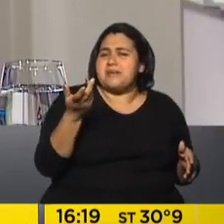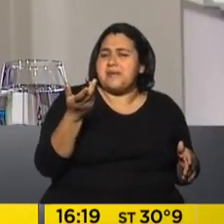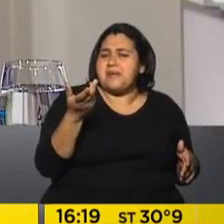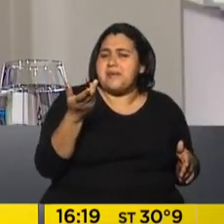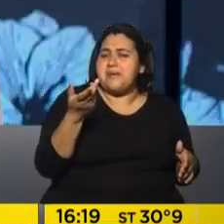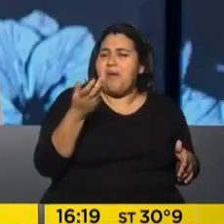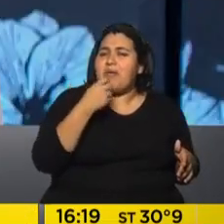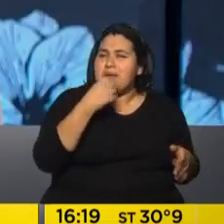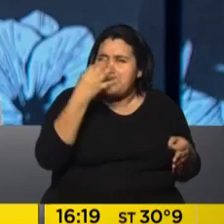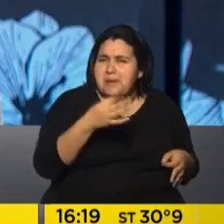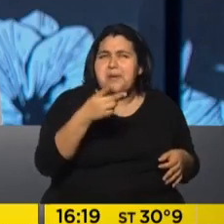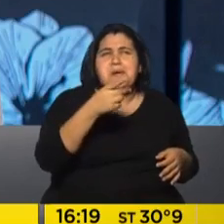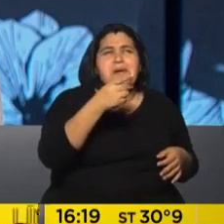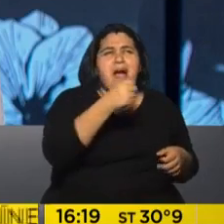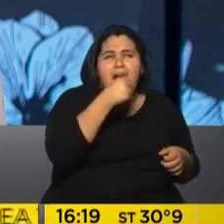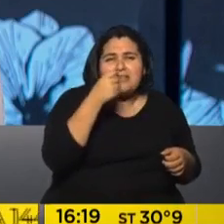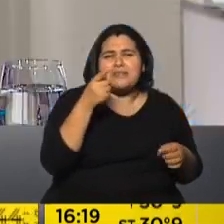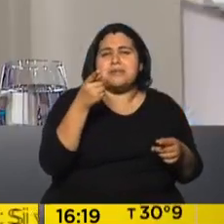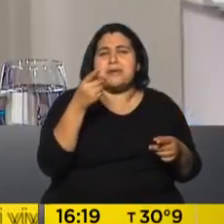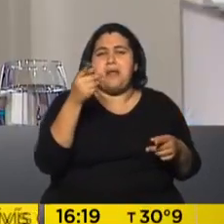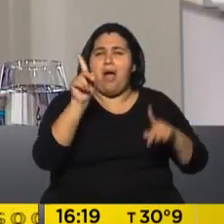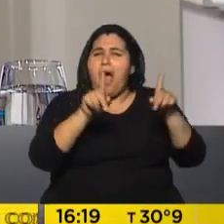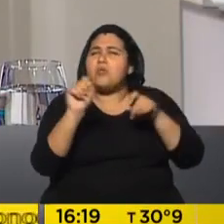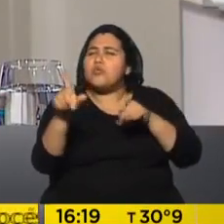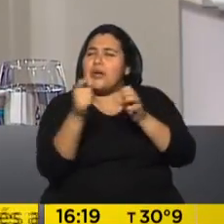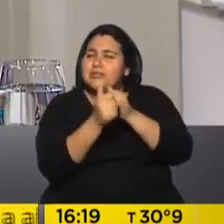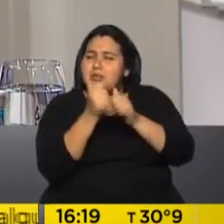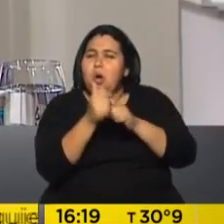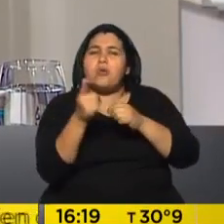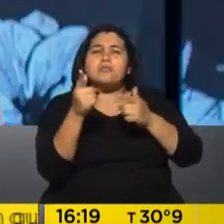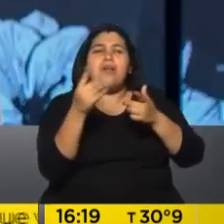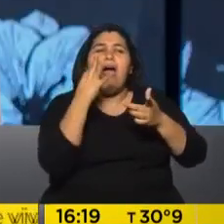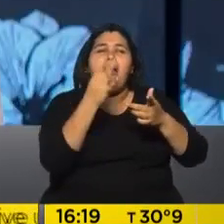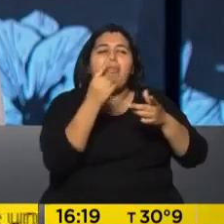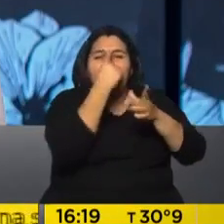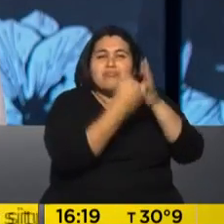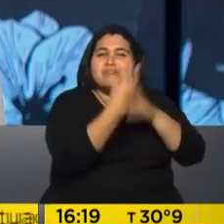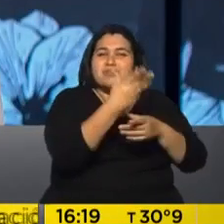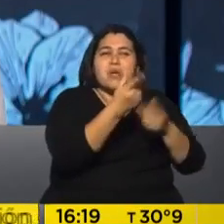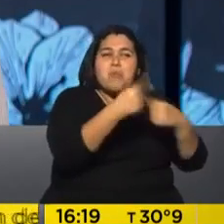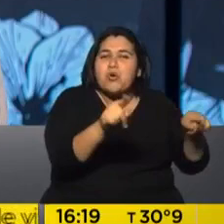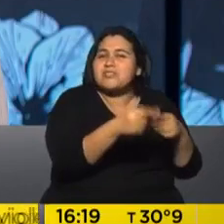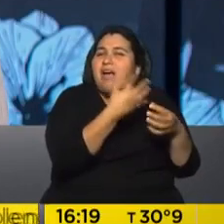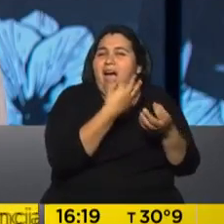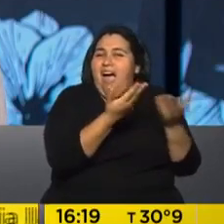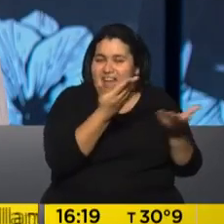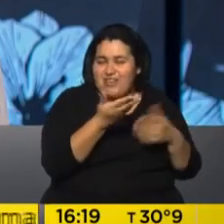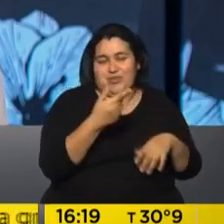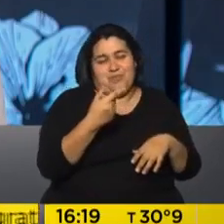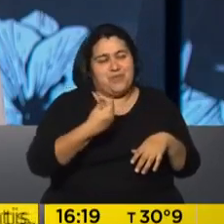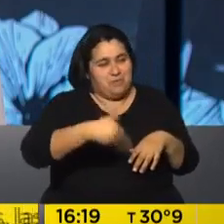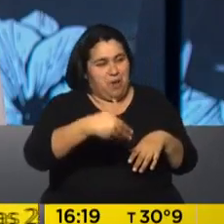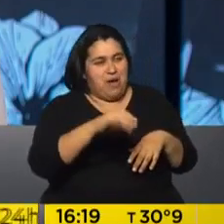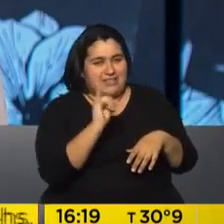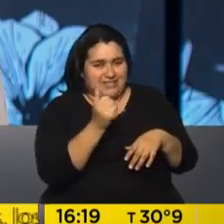¿La llevaste a canciones o de alguna manera la plasmaste en alguna obra artística a raíz, sí, de tu trabajo? Estamos en eso. Ahora,